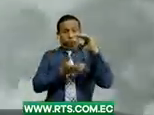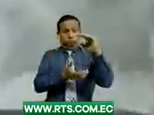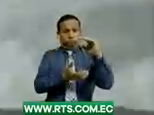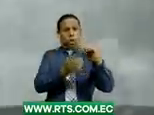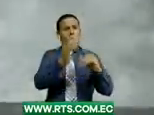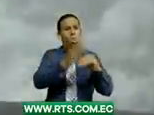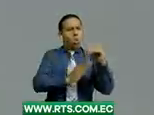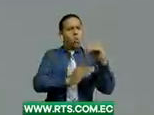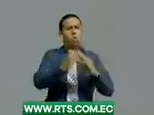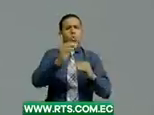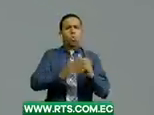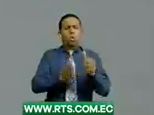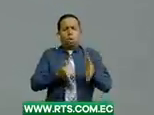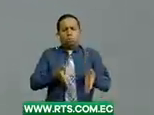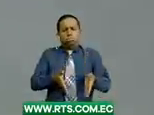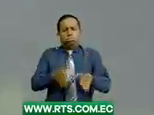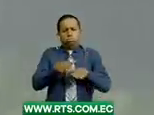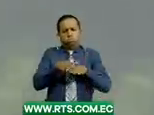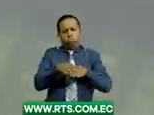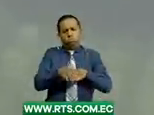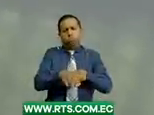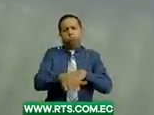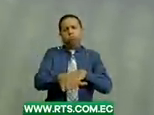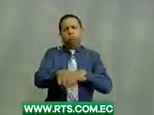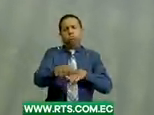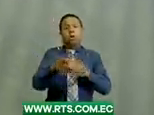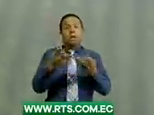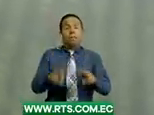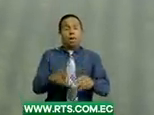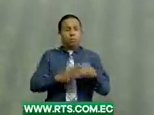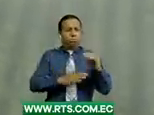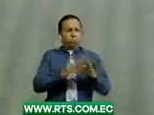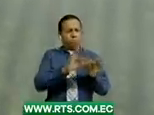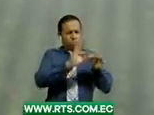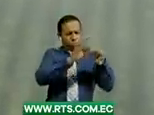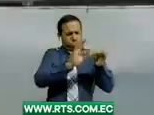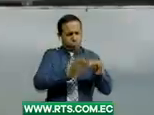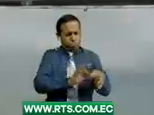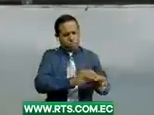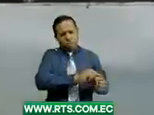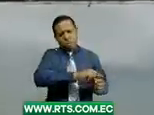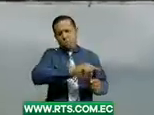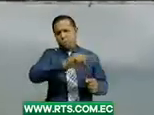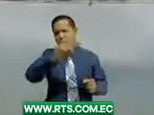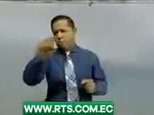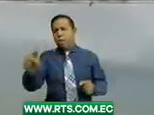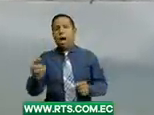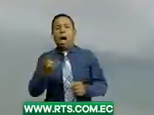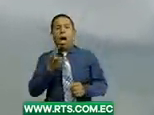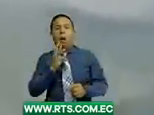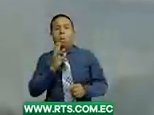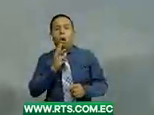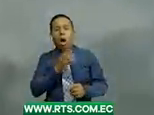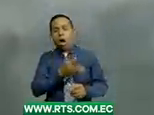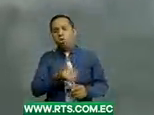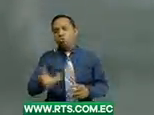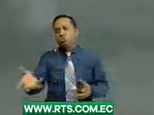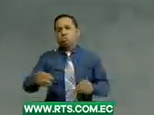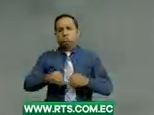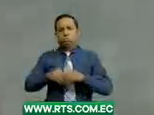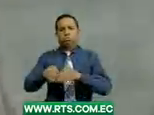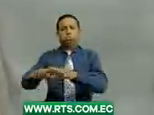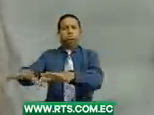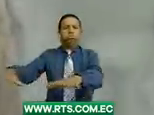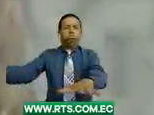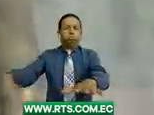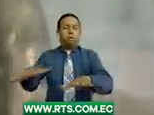27 kilómetros de la línea de conducción de agua potable hasta la planta de tratamiento. Esta obra beneficia a cantones como Machala,